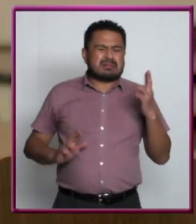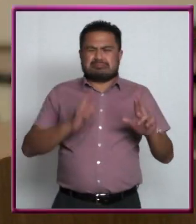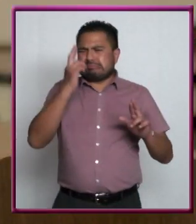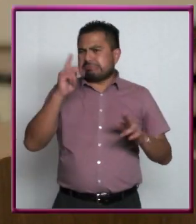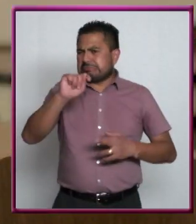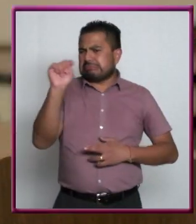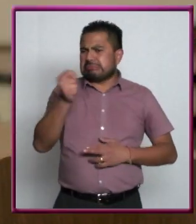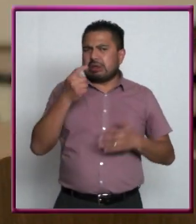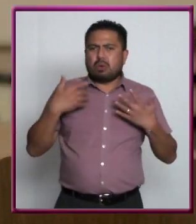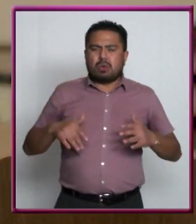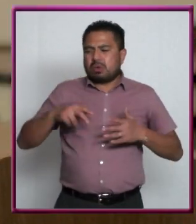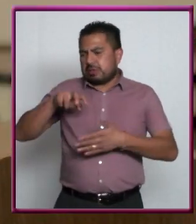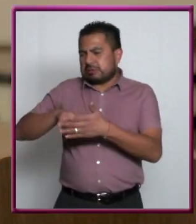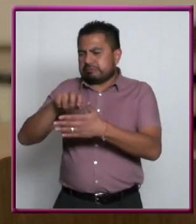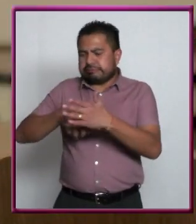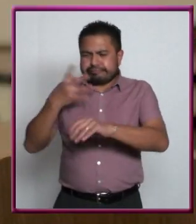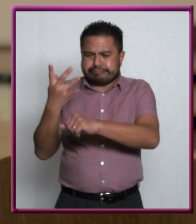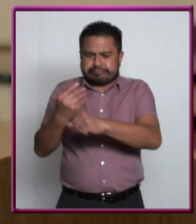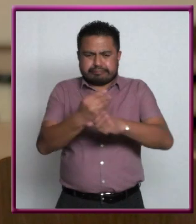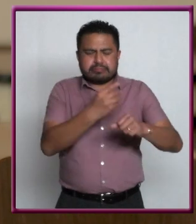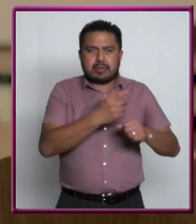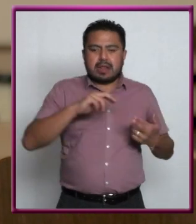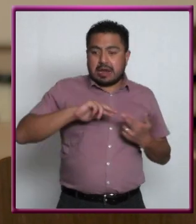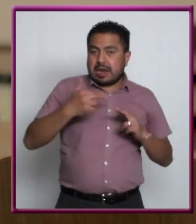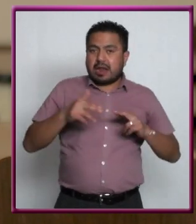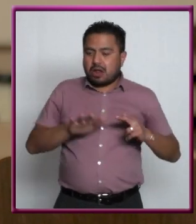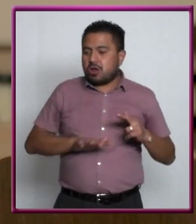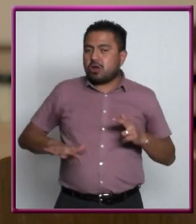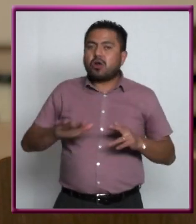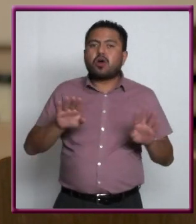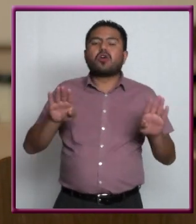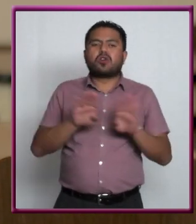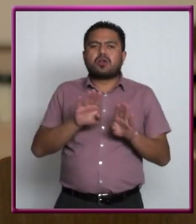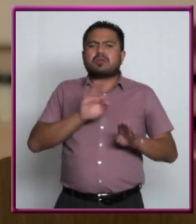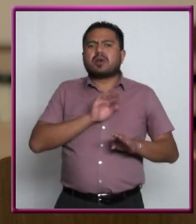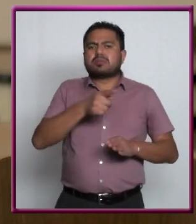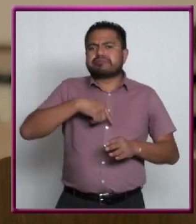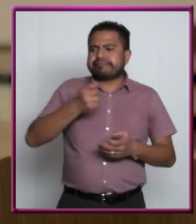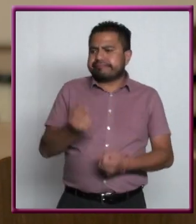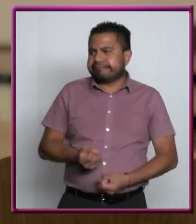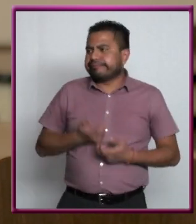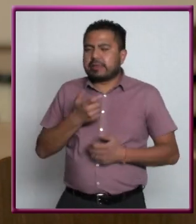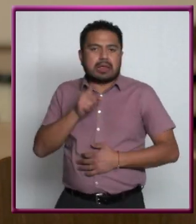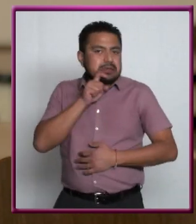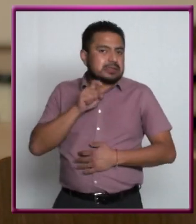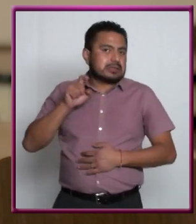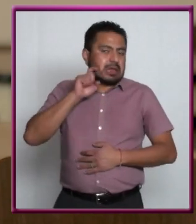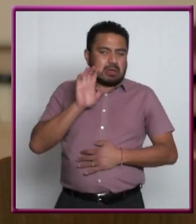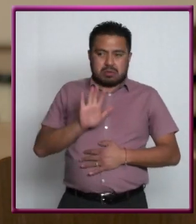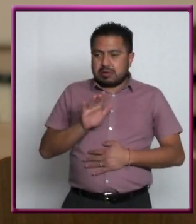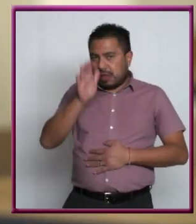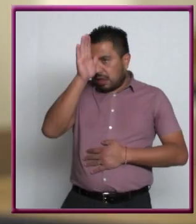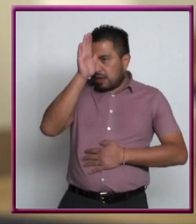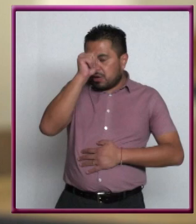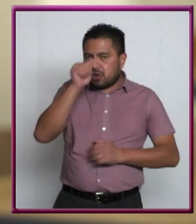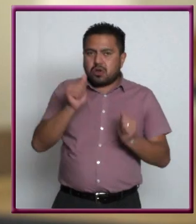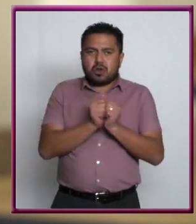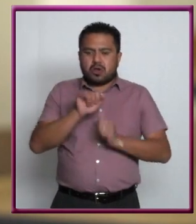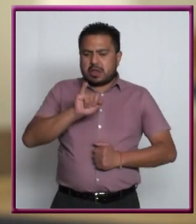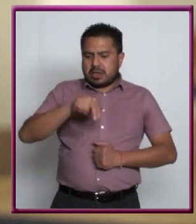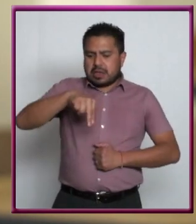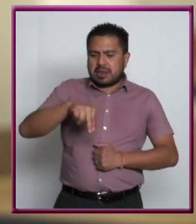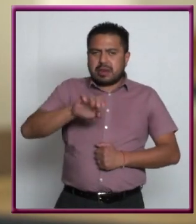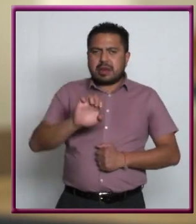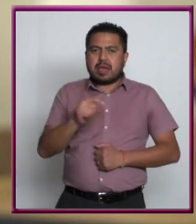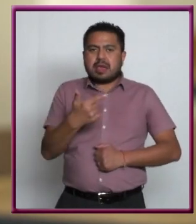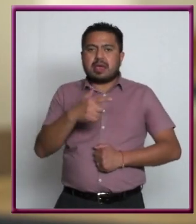La revolución tecnológica ha modificado la forma de relacionarnos y la manera en que expresamos nuestra sexualidad. De acuerdo